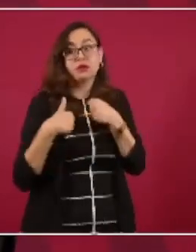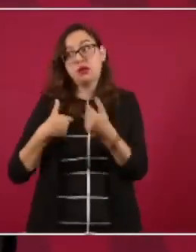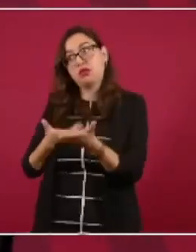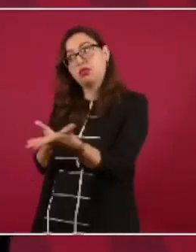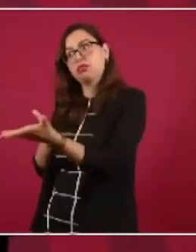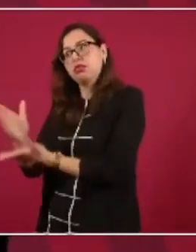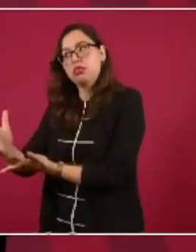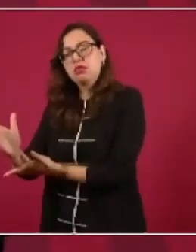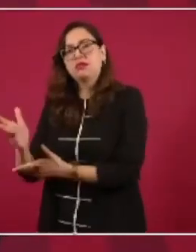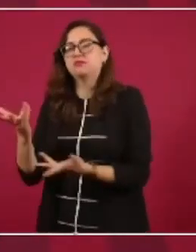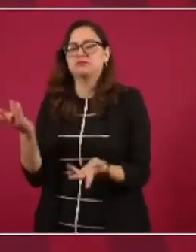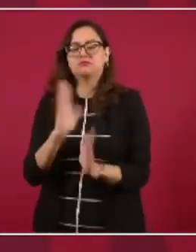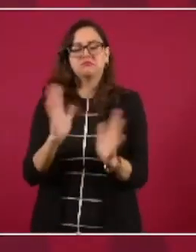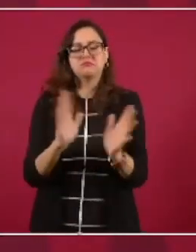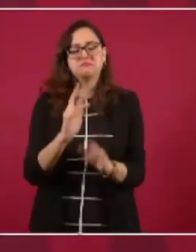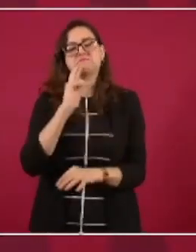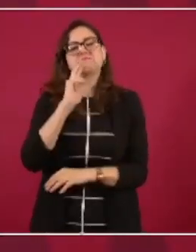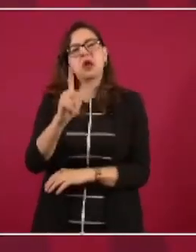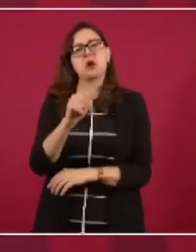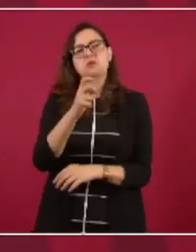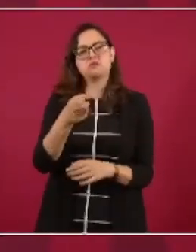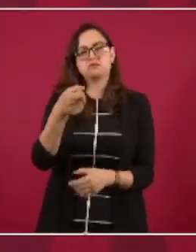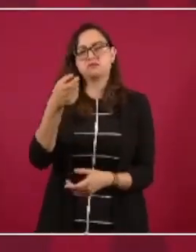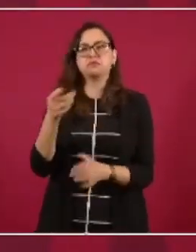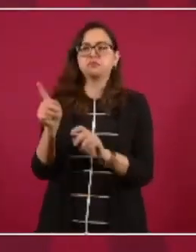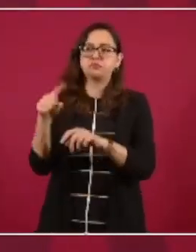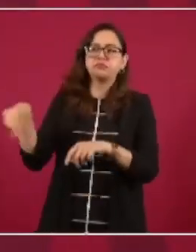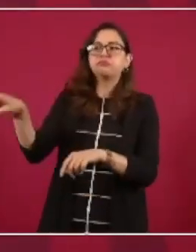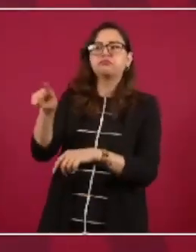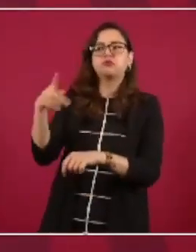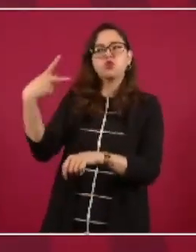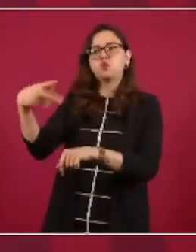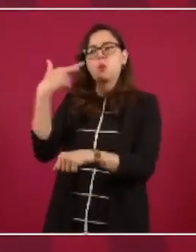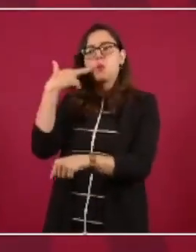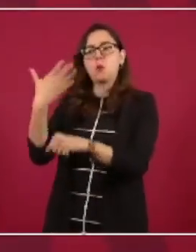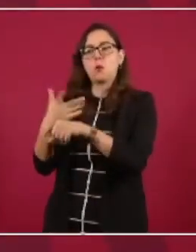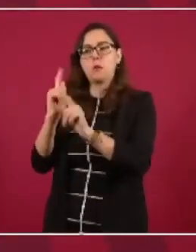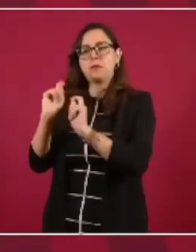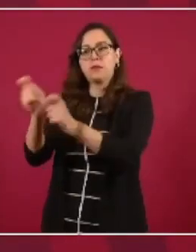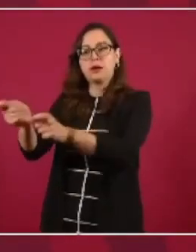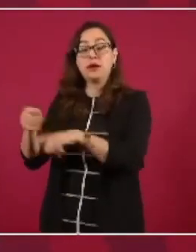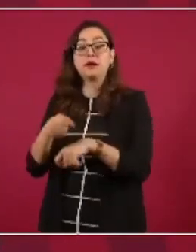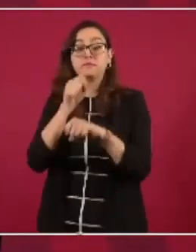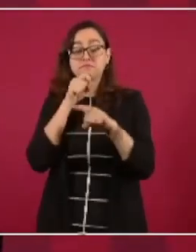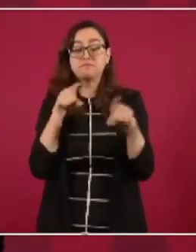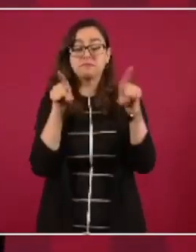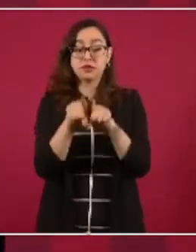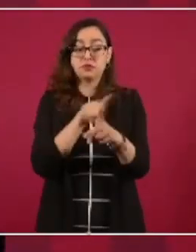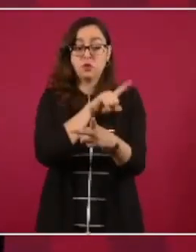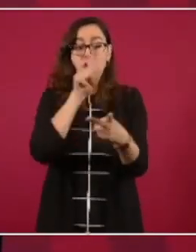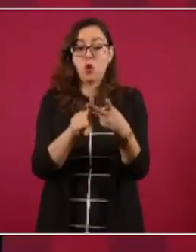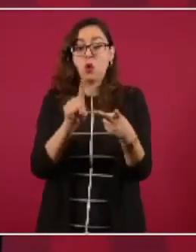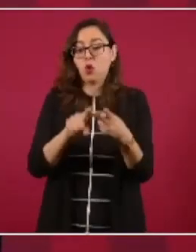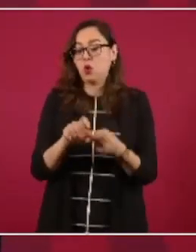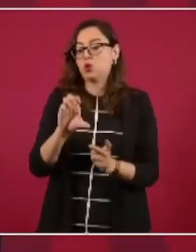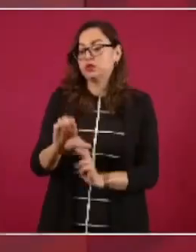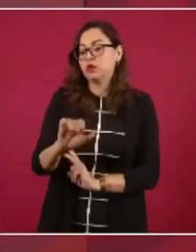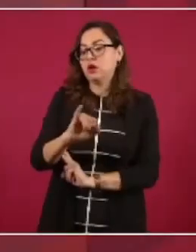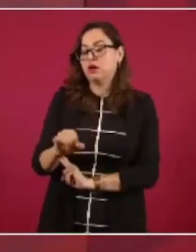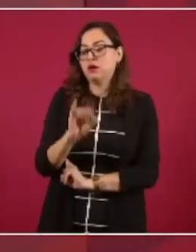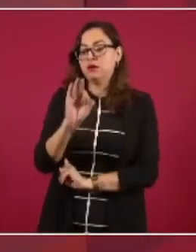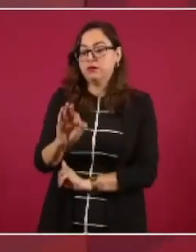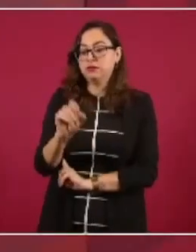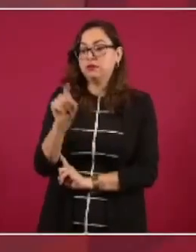Y lo mismo pensé en la Judicatura, que es un